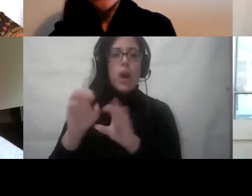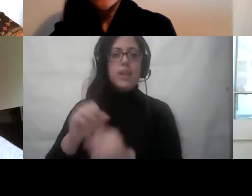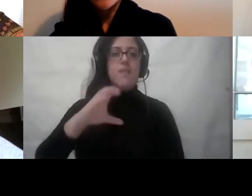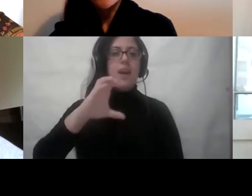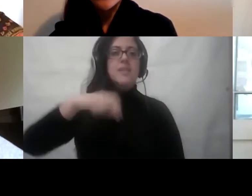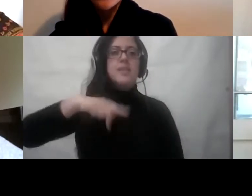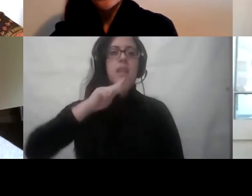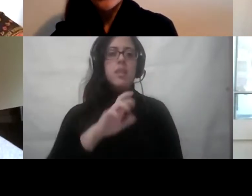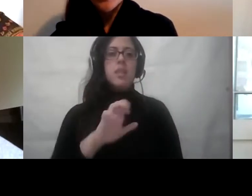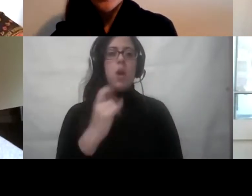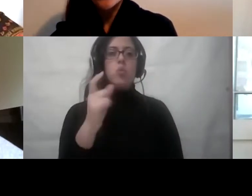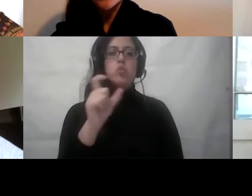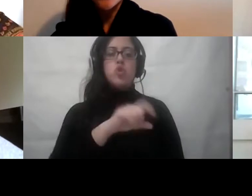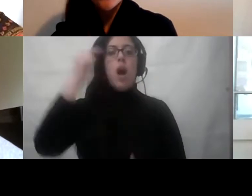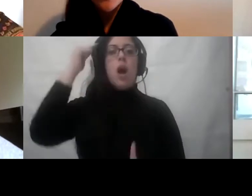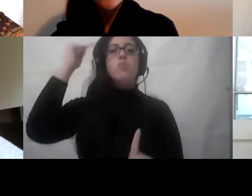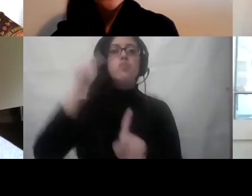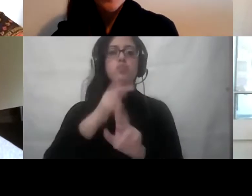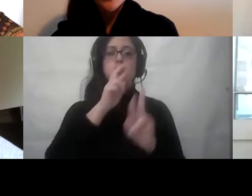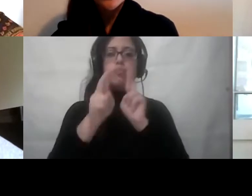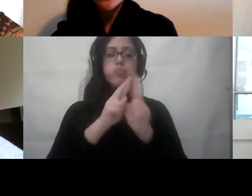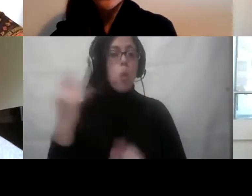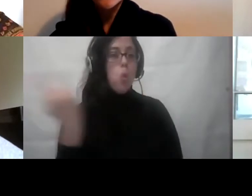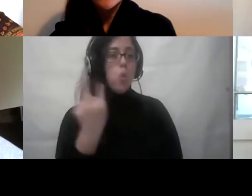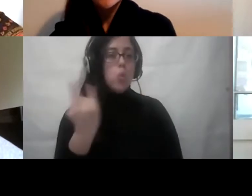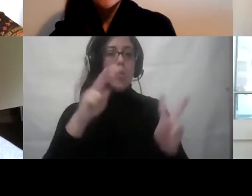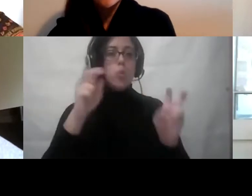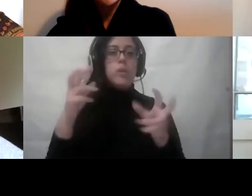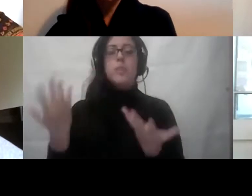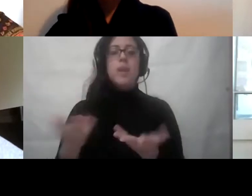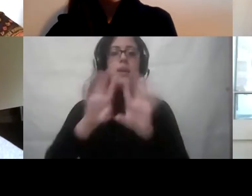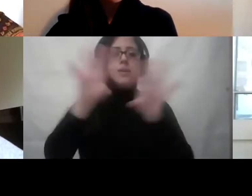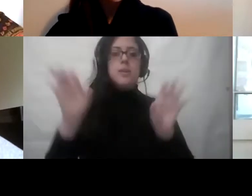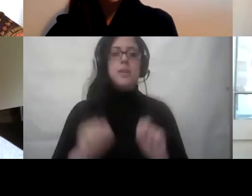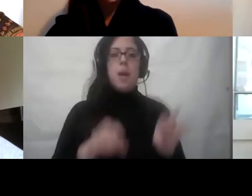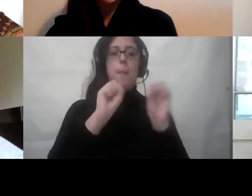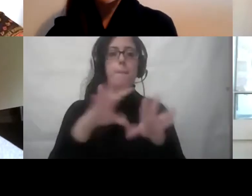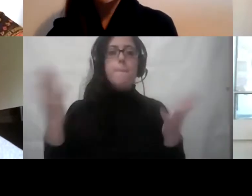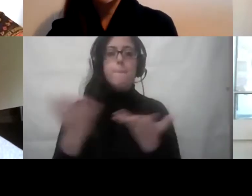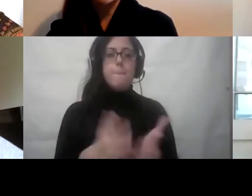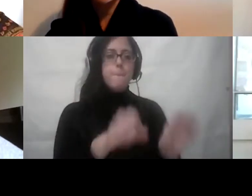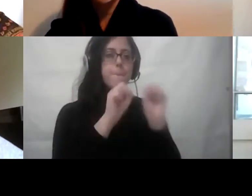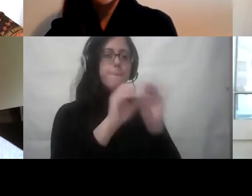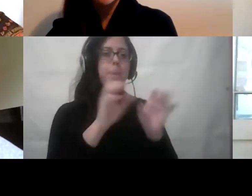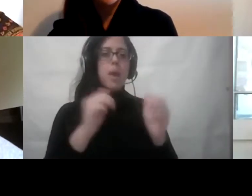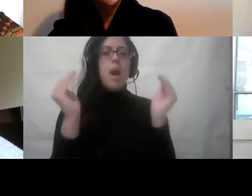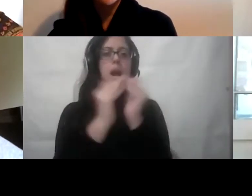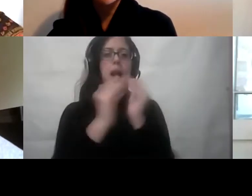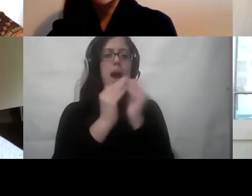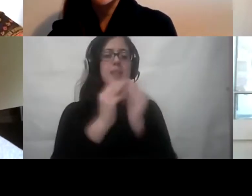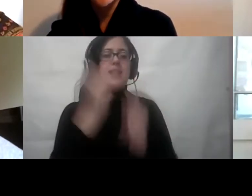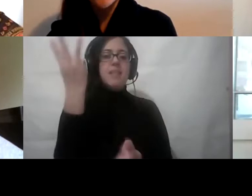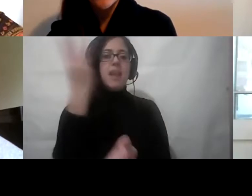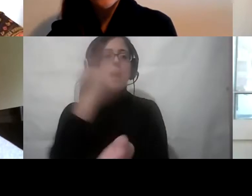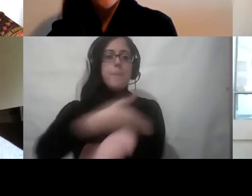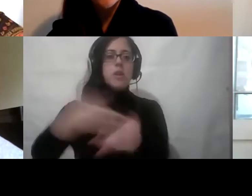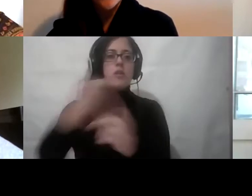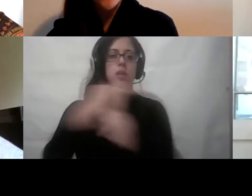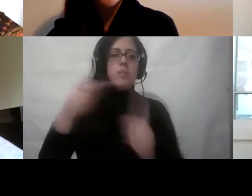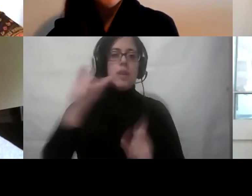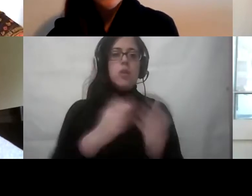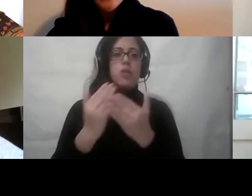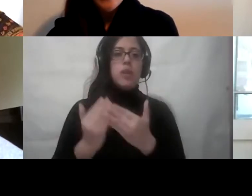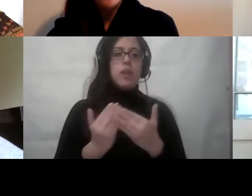Nuestro objetivo fue responder a una urgencia del sistema educativo, que es cómo enseñar de forma remota a los 3,5 millones de estudiantes que